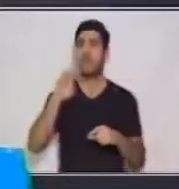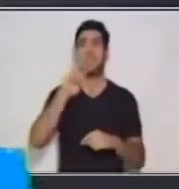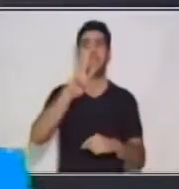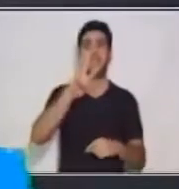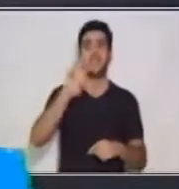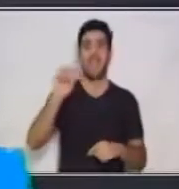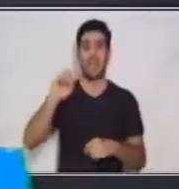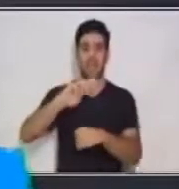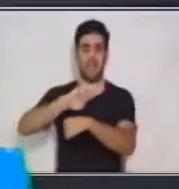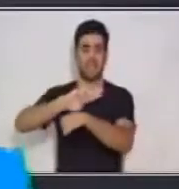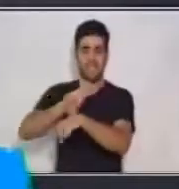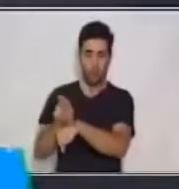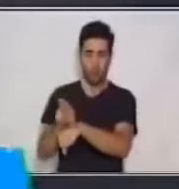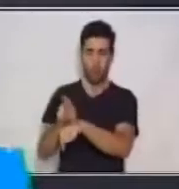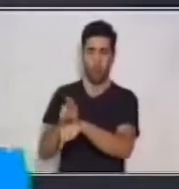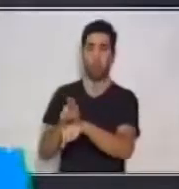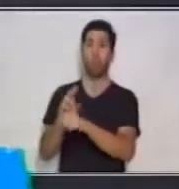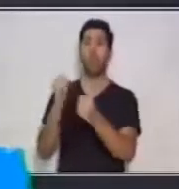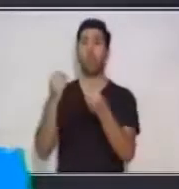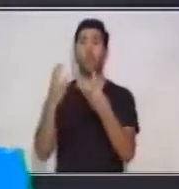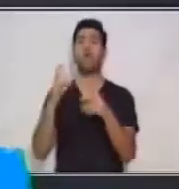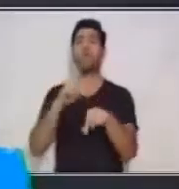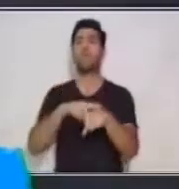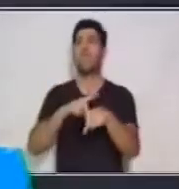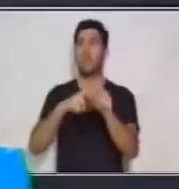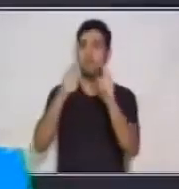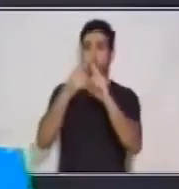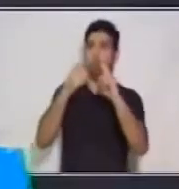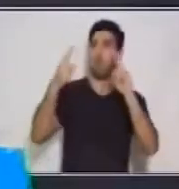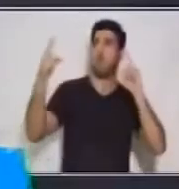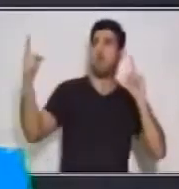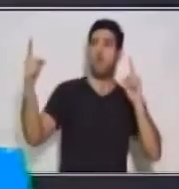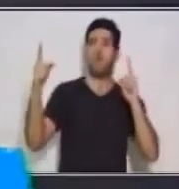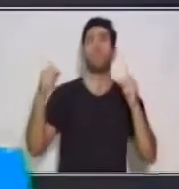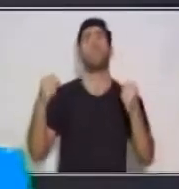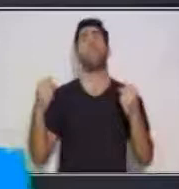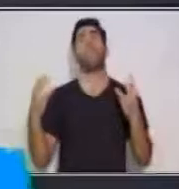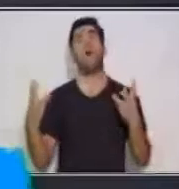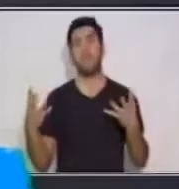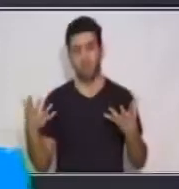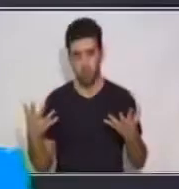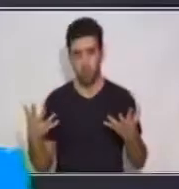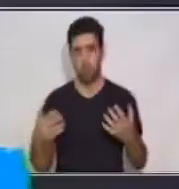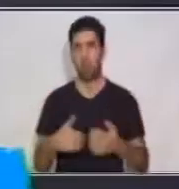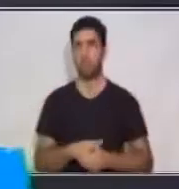Lógicamente, cuando las dos aves salen en la dirección que nos indican acá,